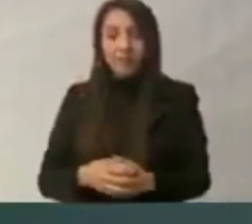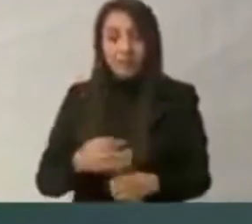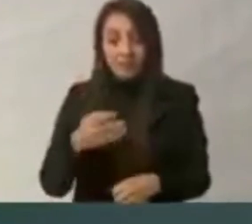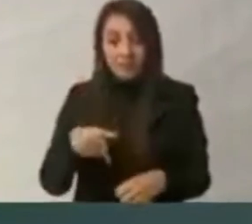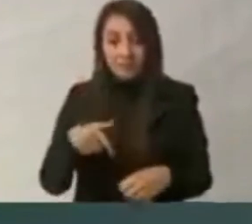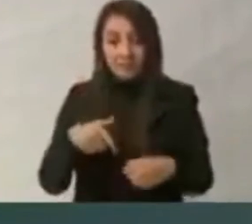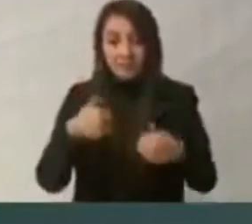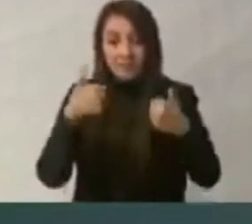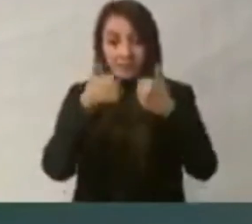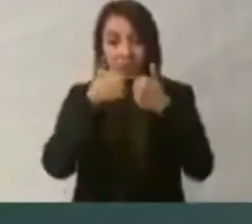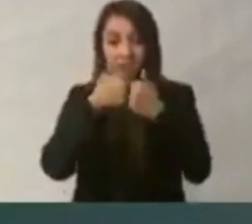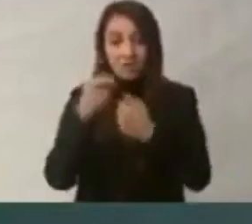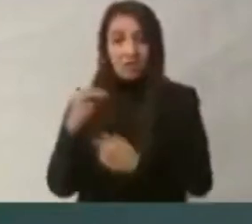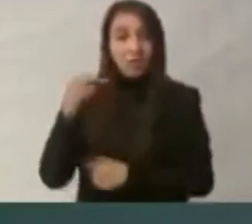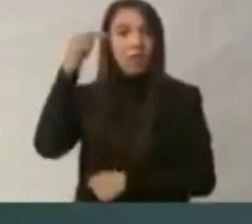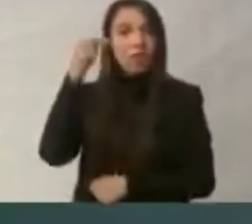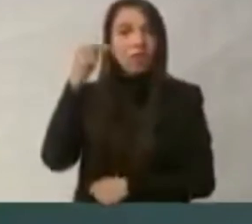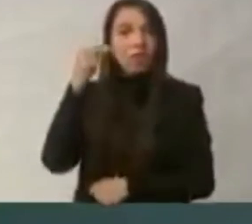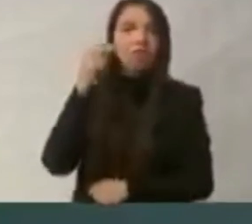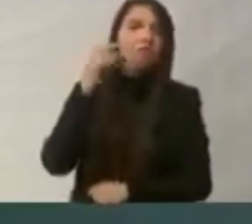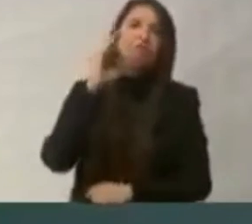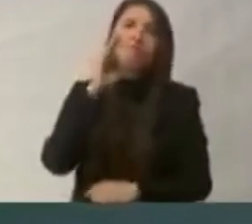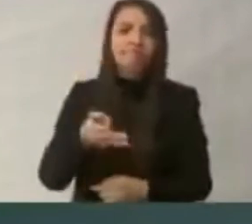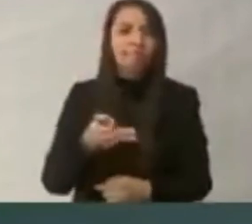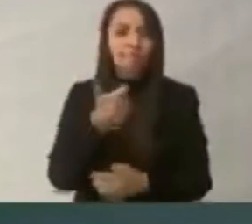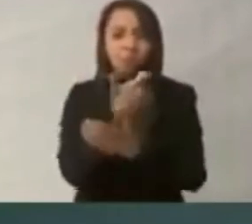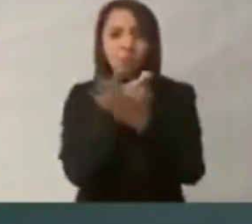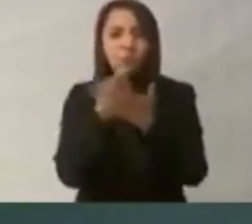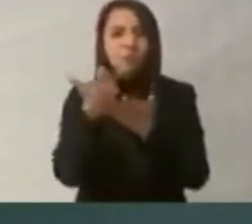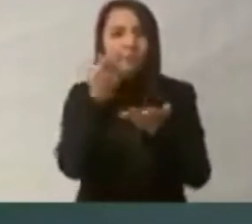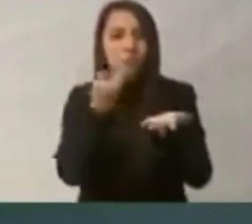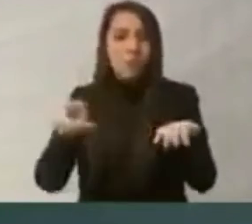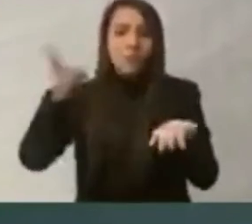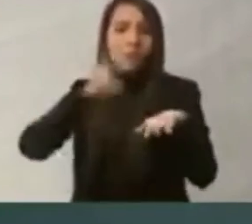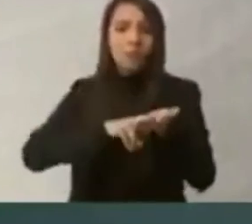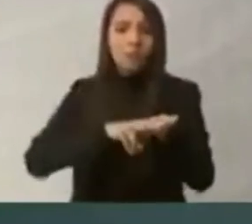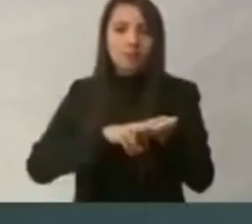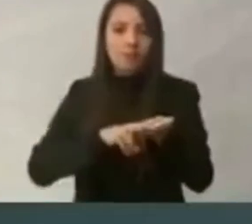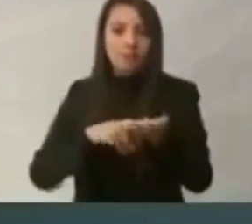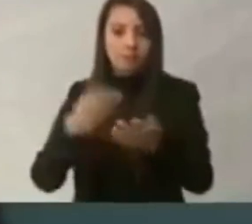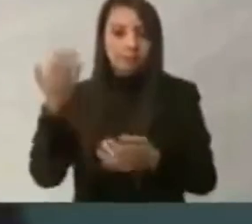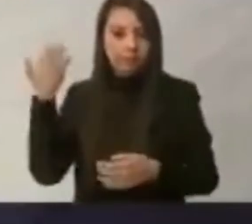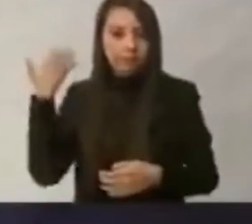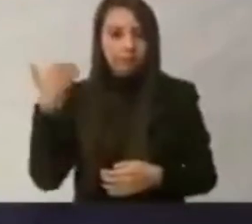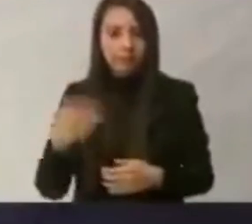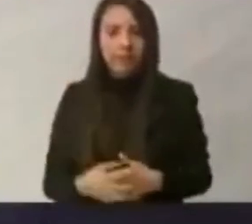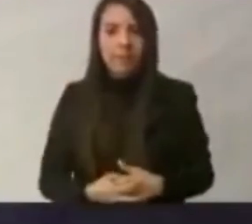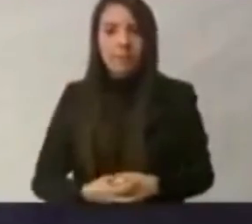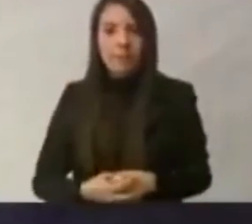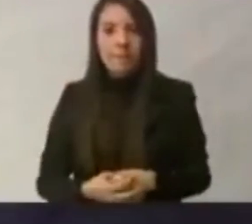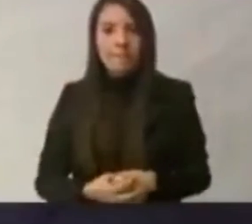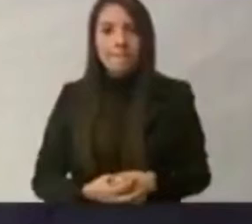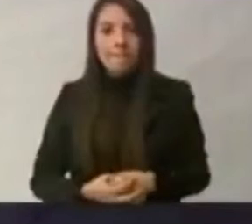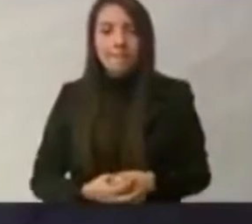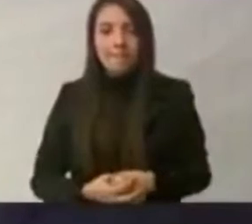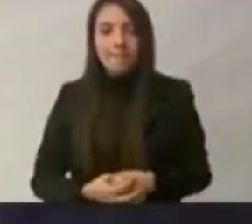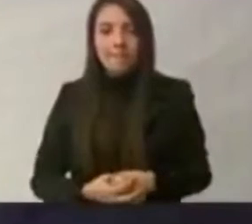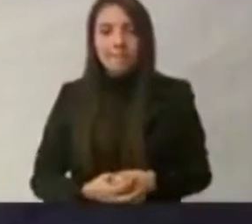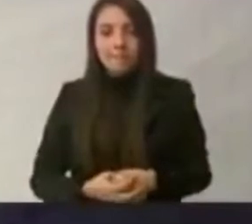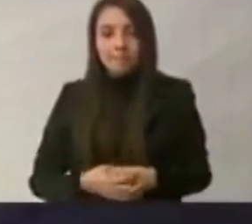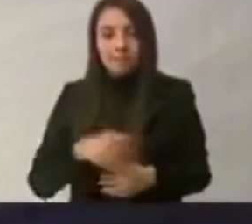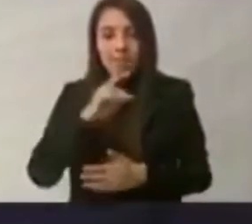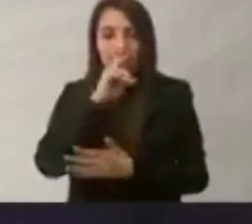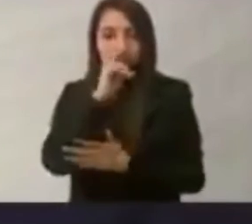se incrementó al doble el salario. Entonces, este programa